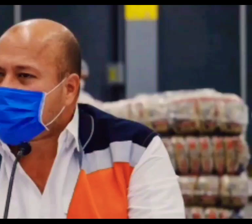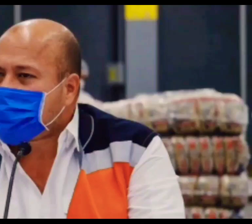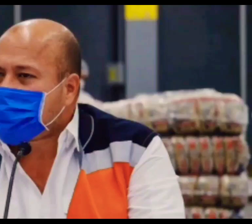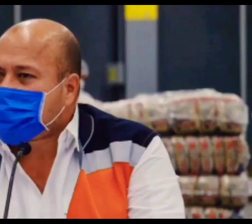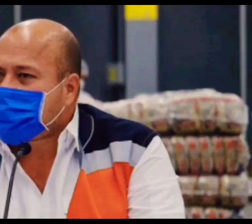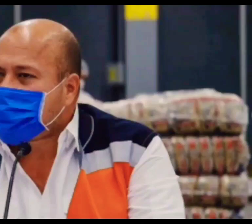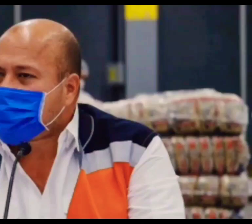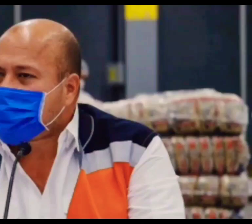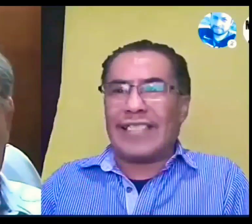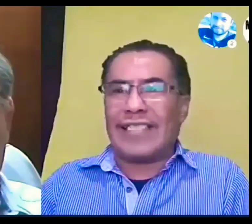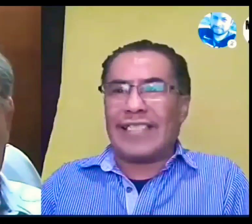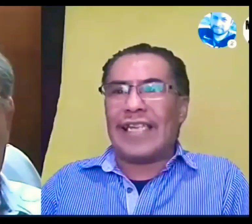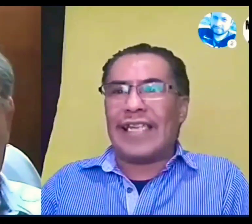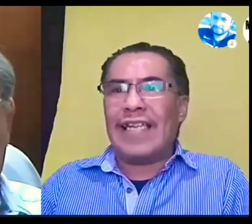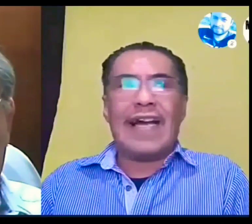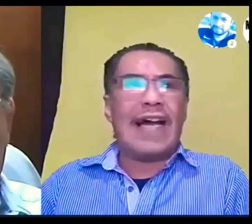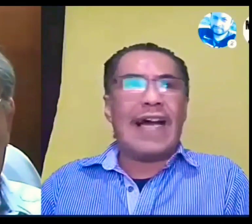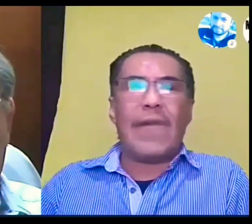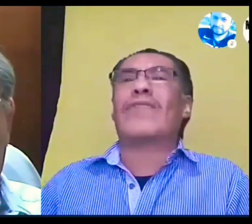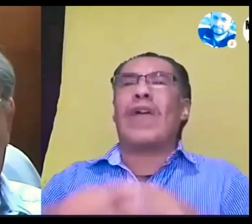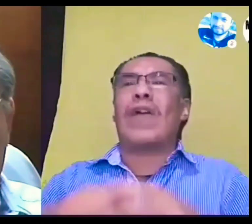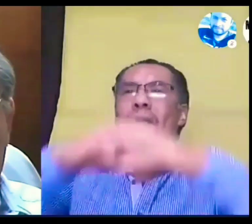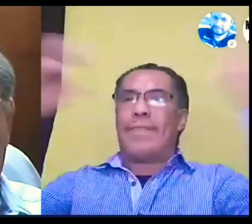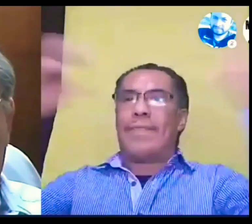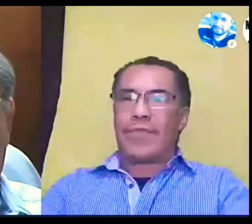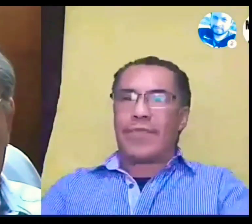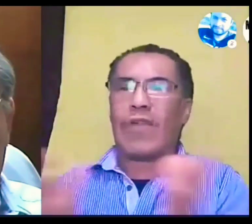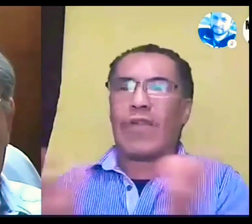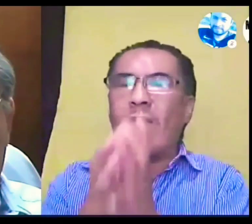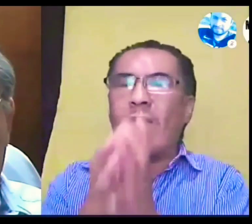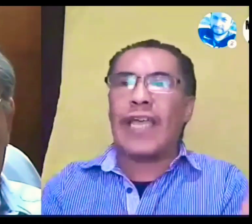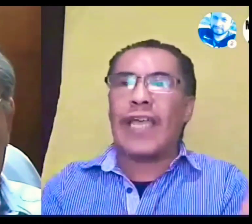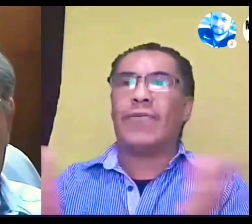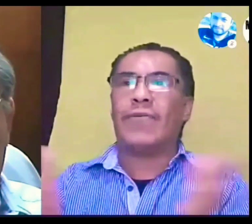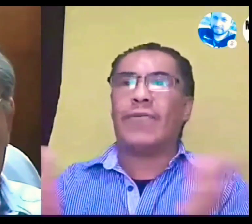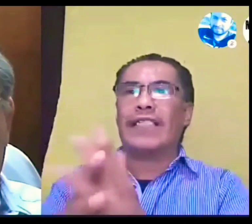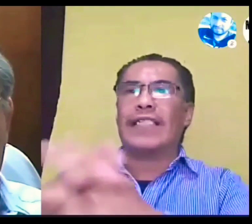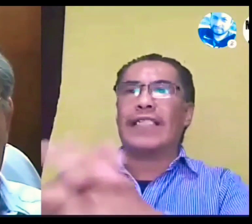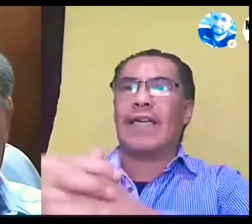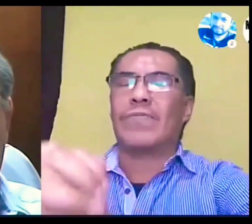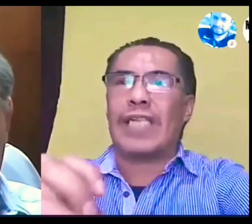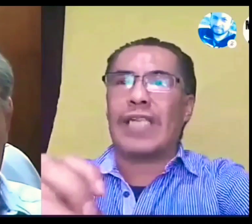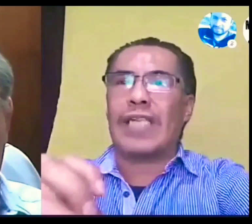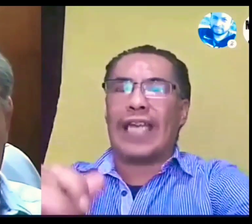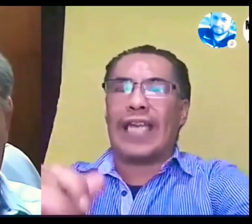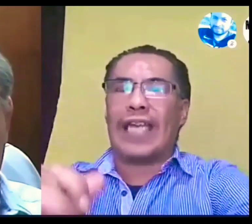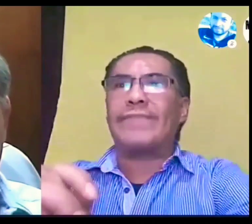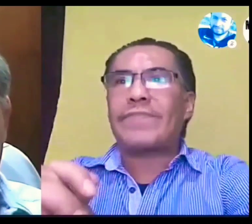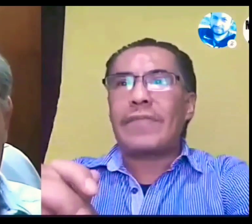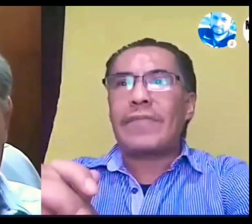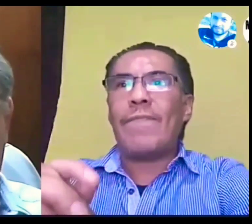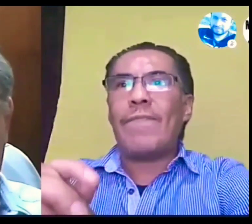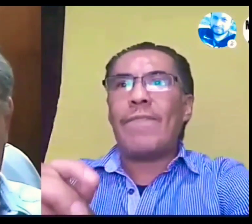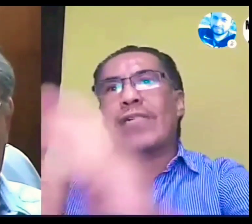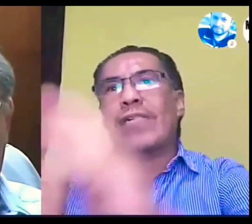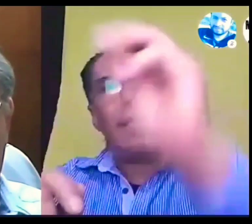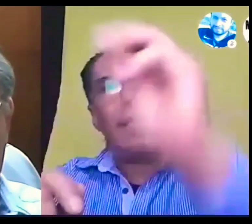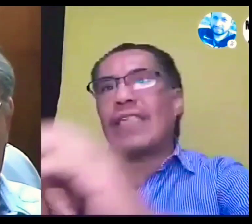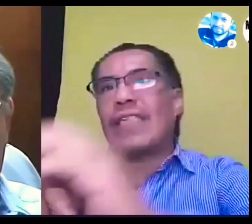que todavía se resisten a la nueva, al nuevo modelo que estamos buscando crear, pero